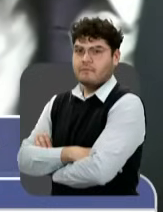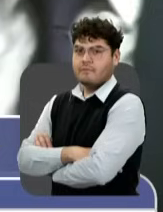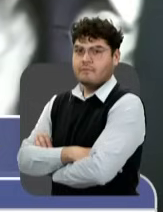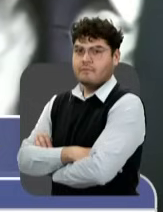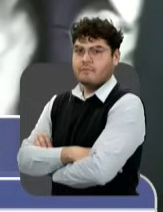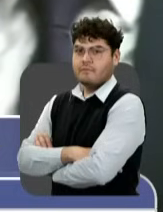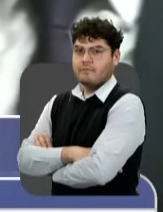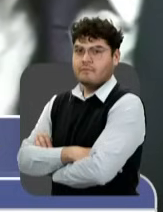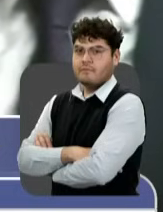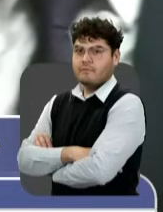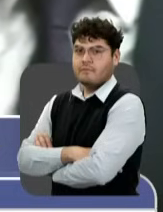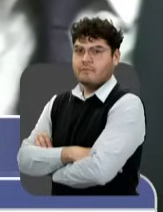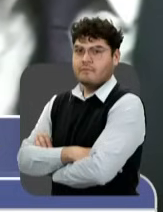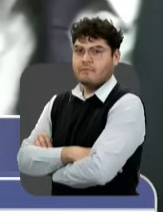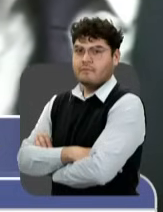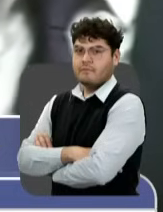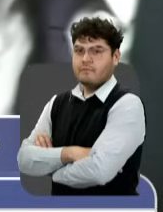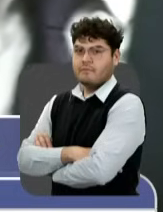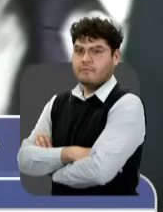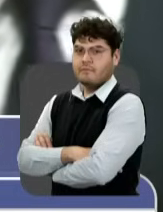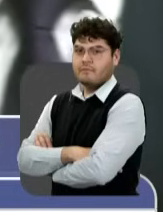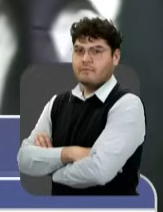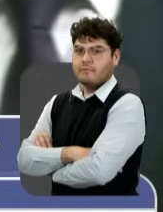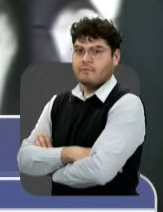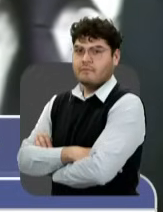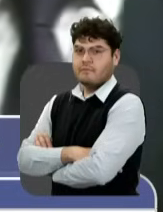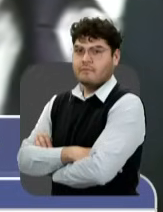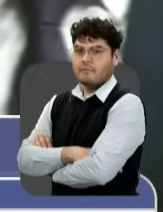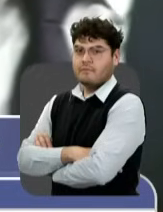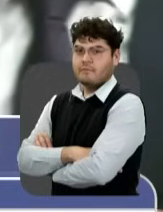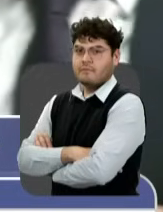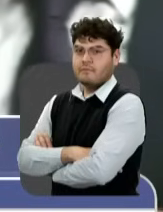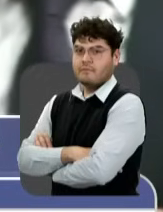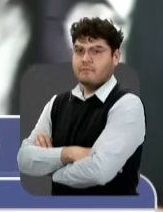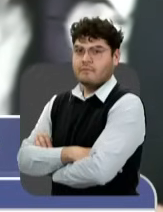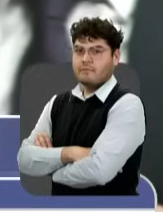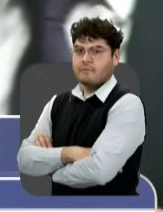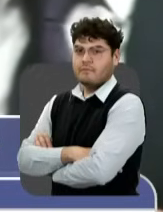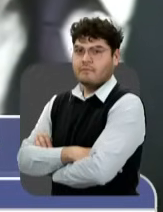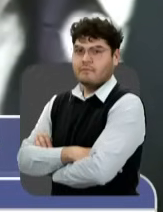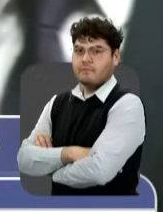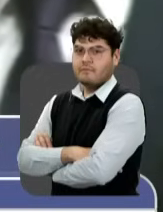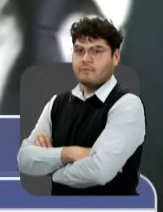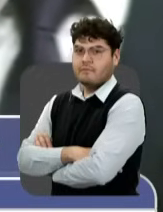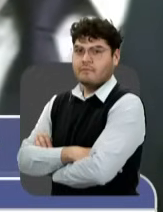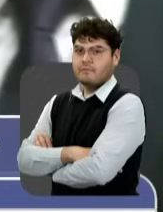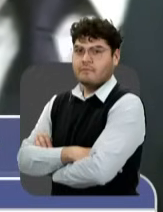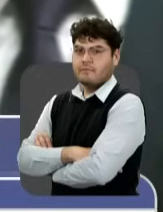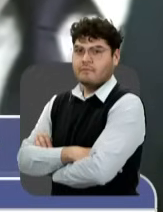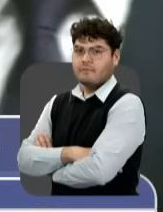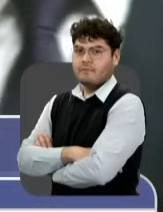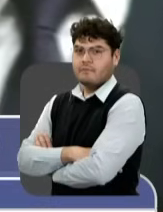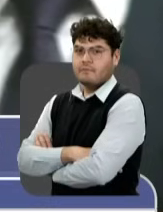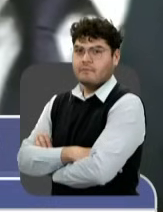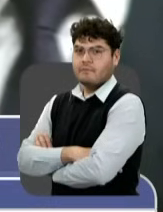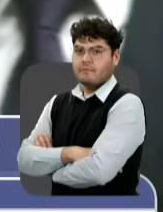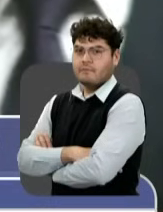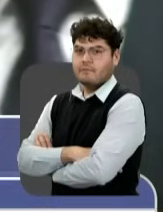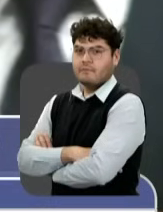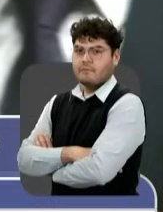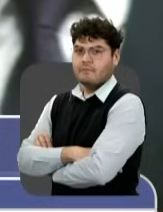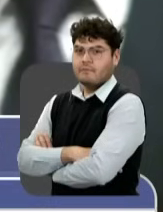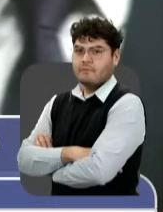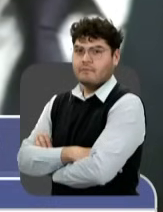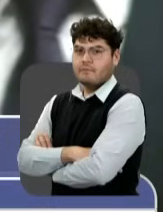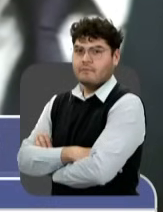firme, tranquila, podríamos decir, no evitando todas las preguntas que le hacía la prensa. Nosotros le preguntábamos si ella era inocente,